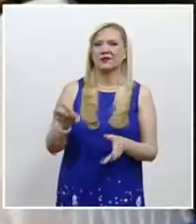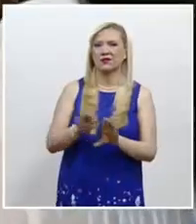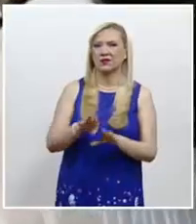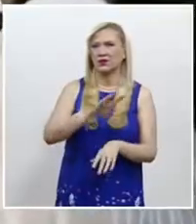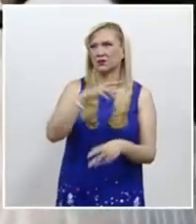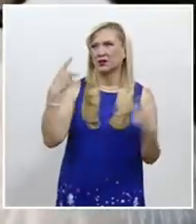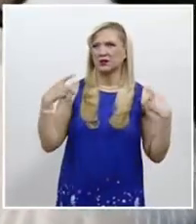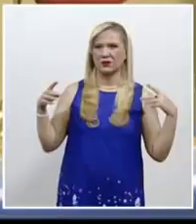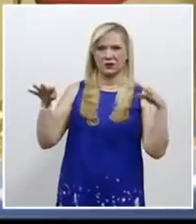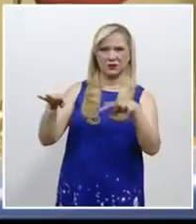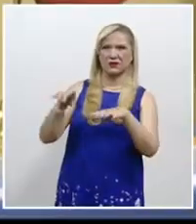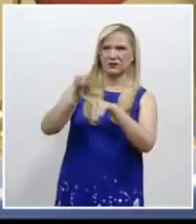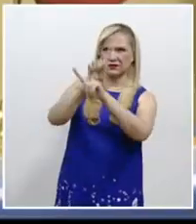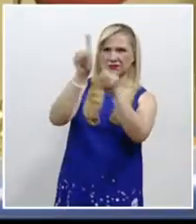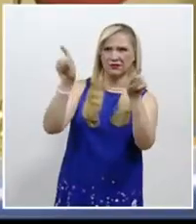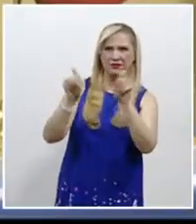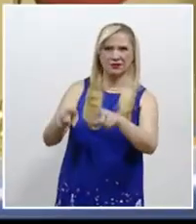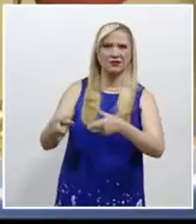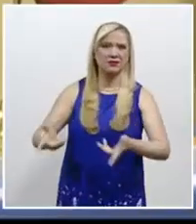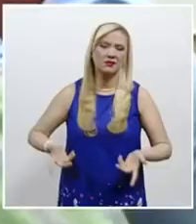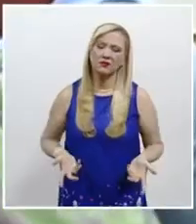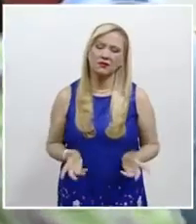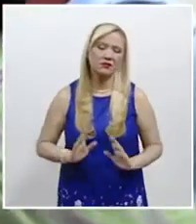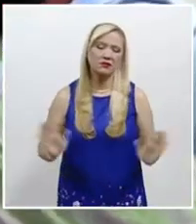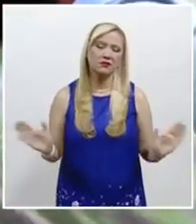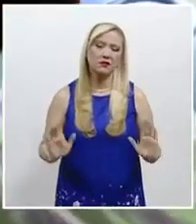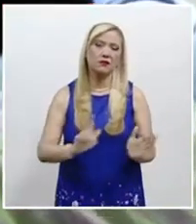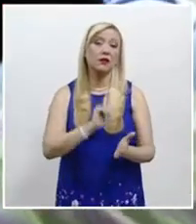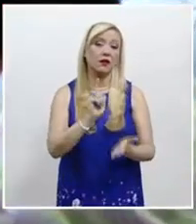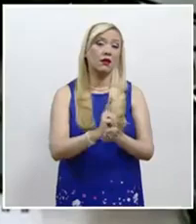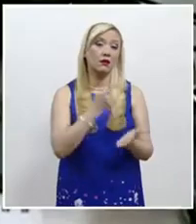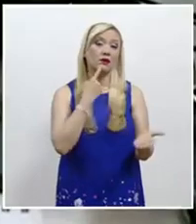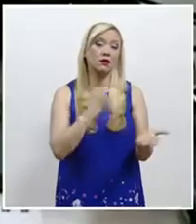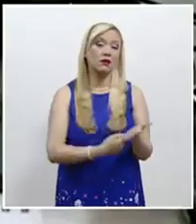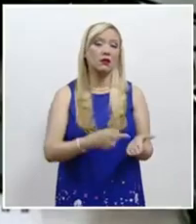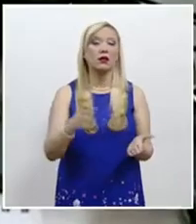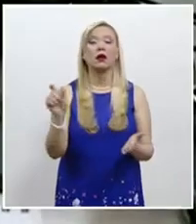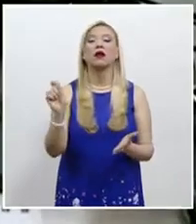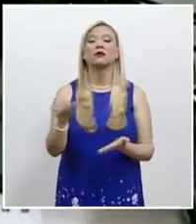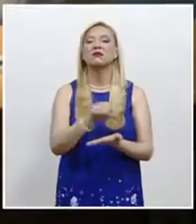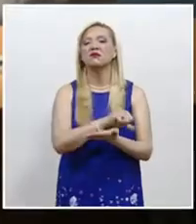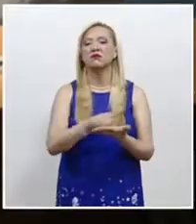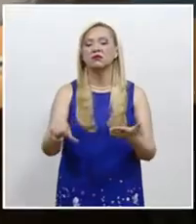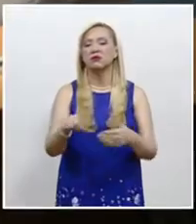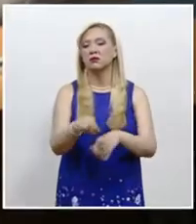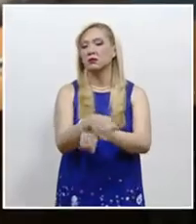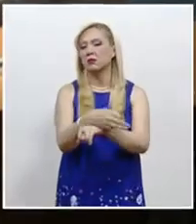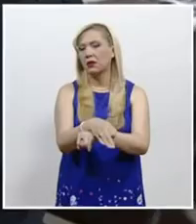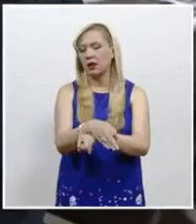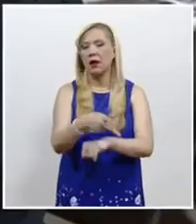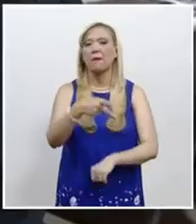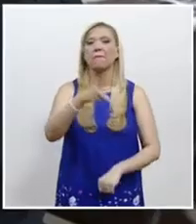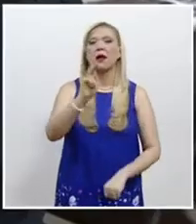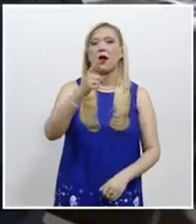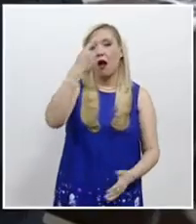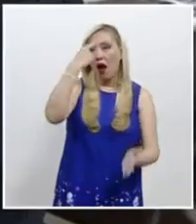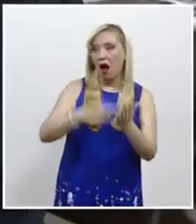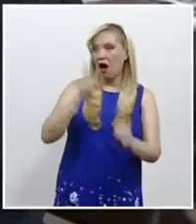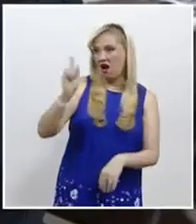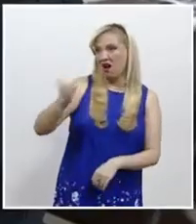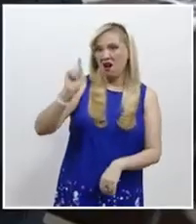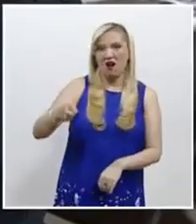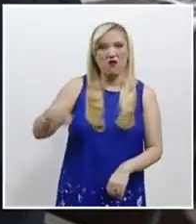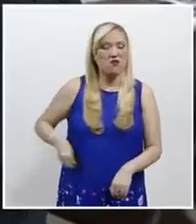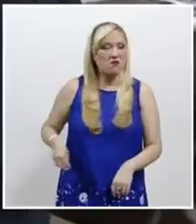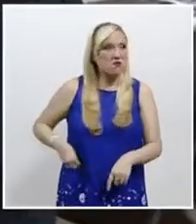propio servidor público. Explicó que la ley dispone expresamente que la suspensión no prejuzgará ni será indicio de